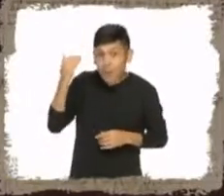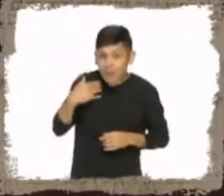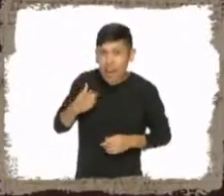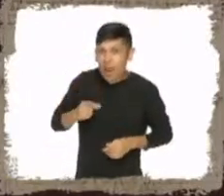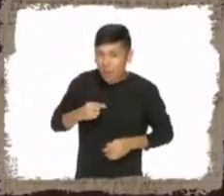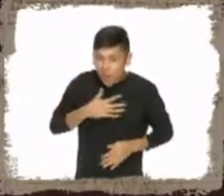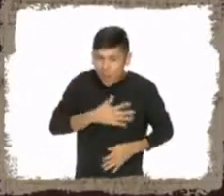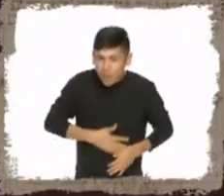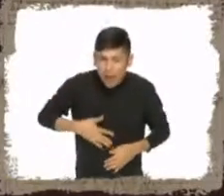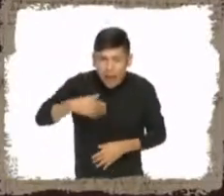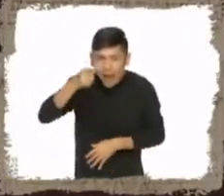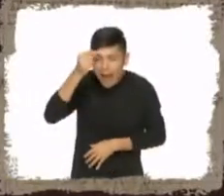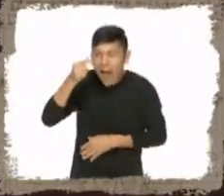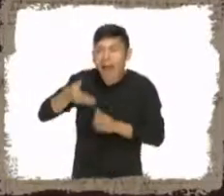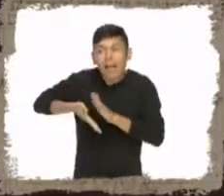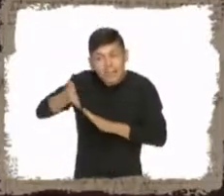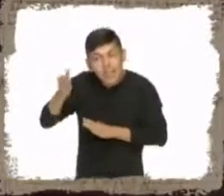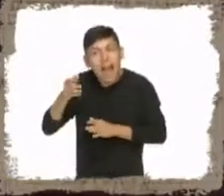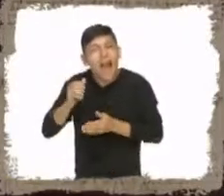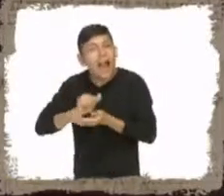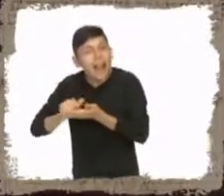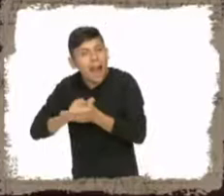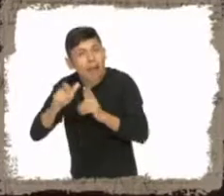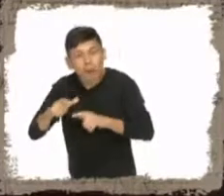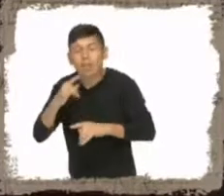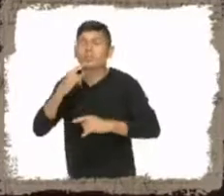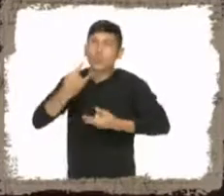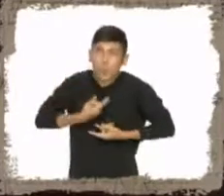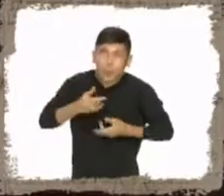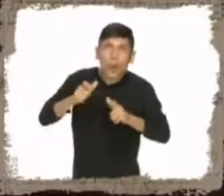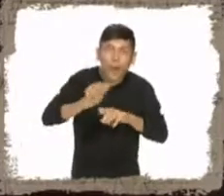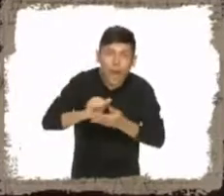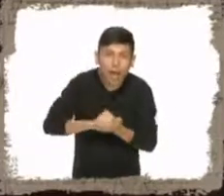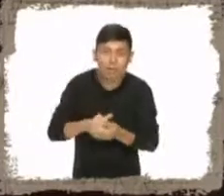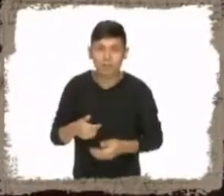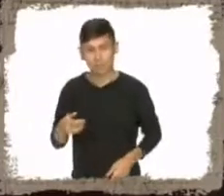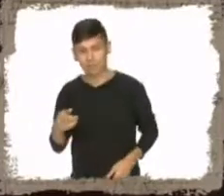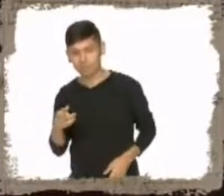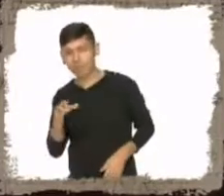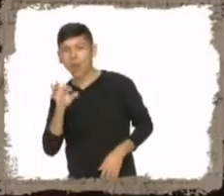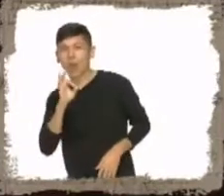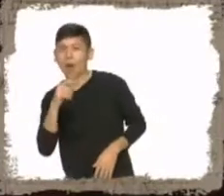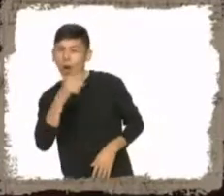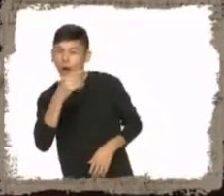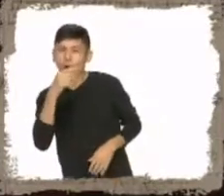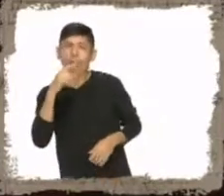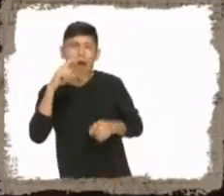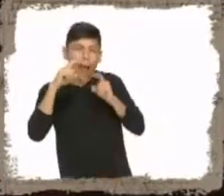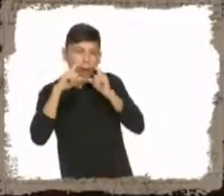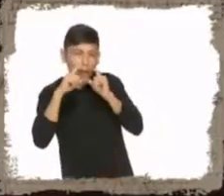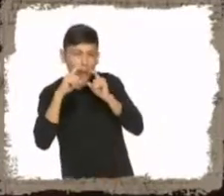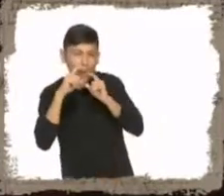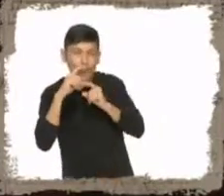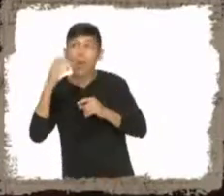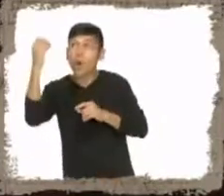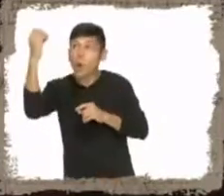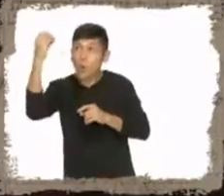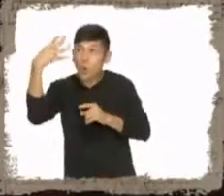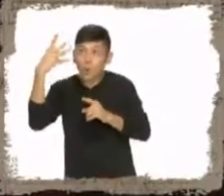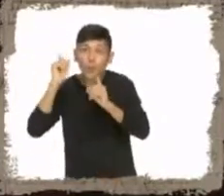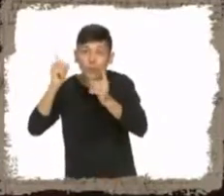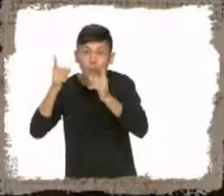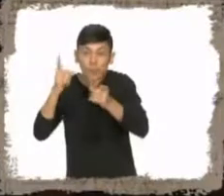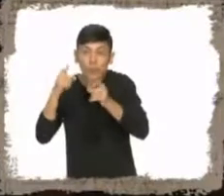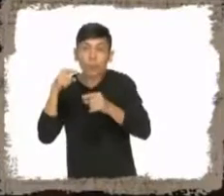duele la cabeza y la panza cuando le toca lavar los platos y tengo que lavarlo yo. O como Alfredo, que duerme con la